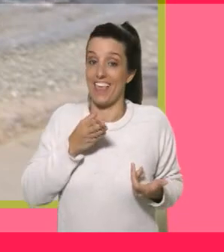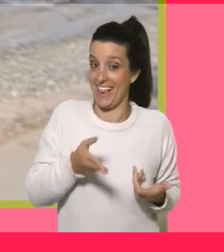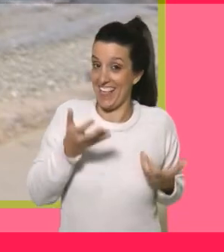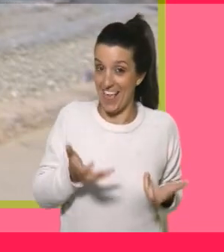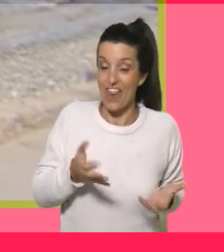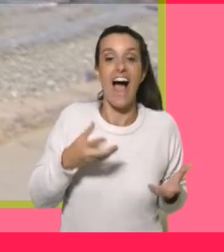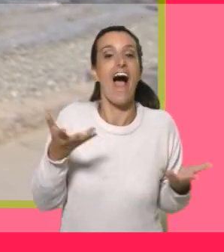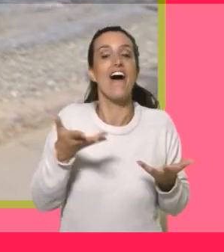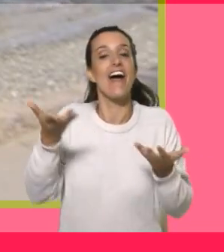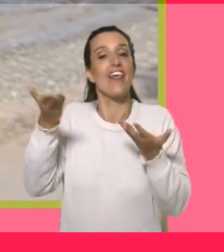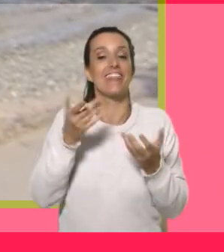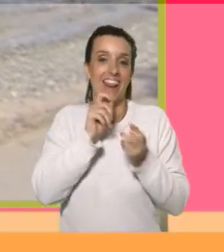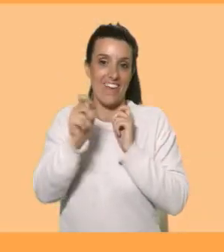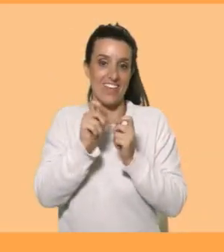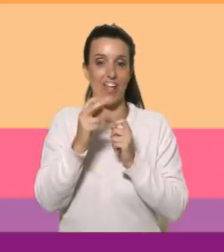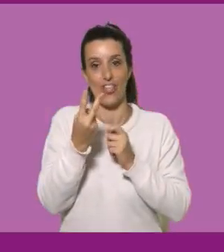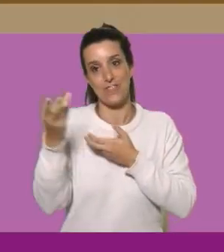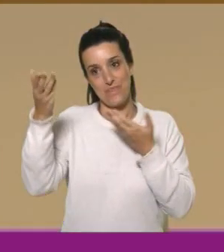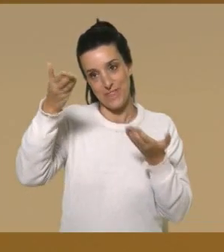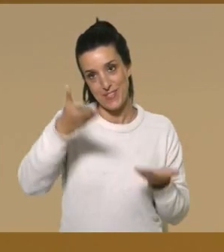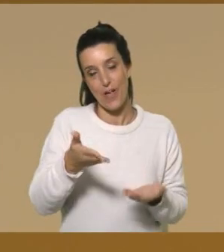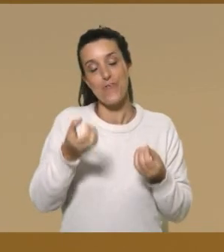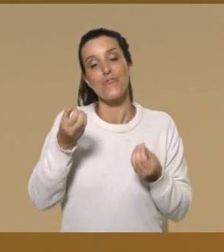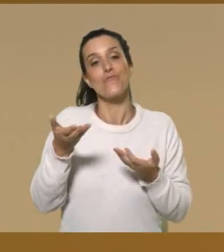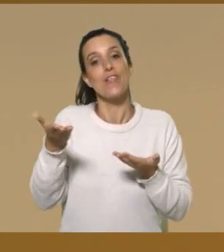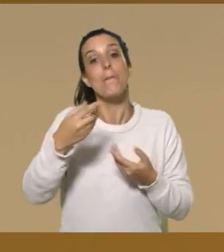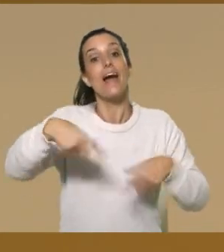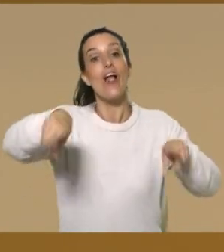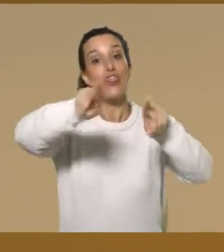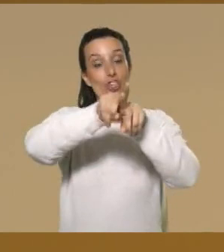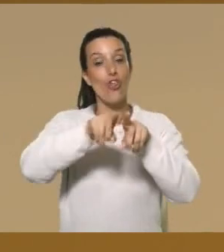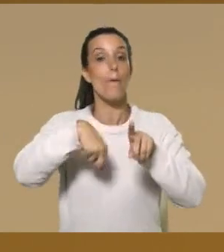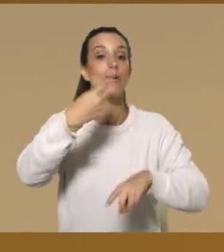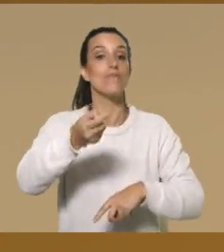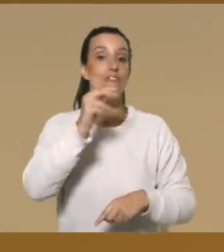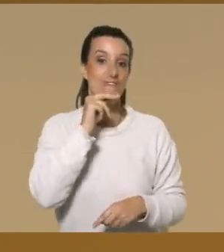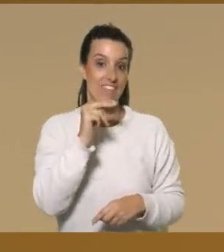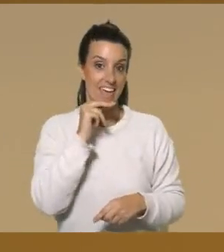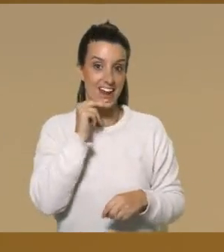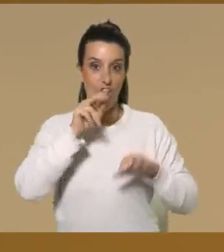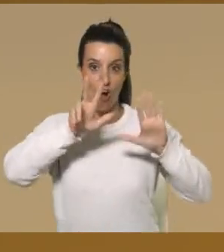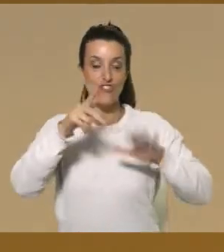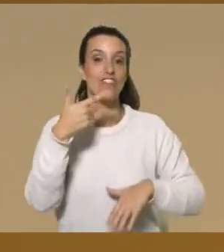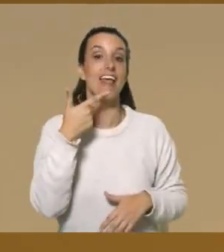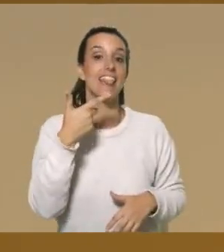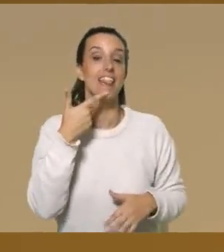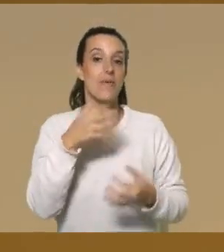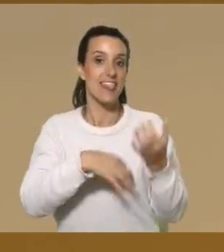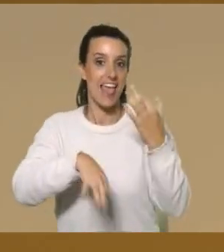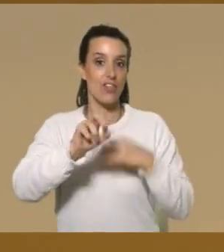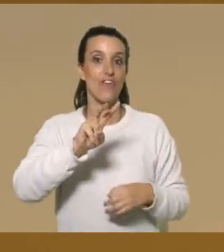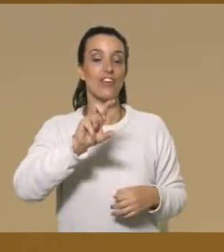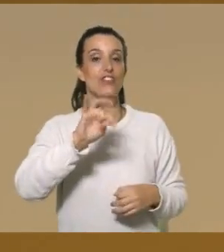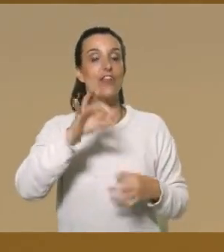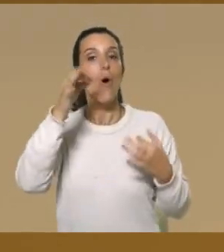y ahora es momento de recibir a dos grandes invitados porque tenemos una gran invitación para hacerles a partir del próximo viernes 8 de septiembre en el teatro Victoria